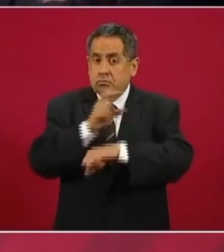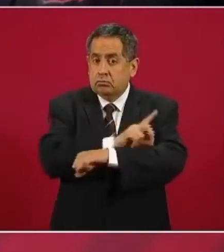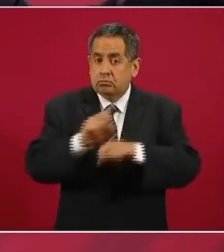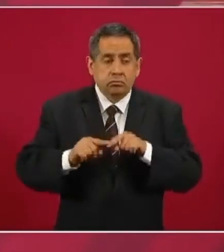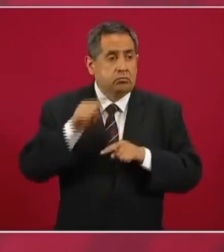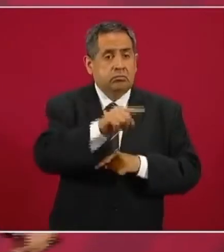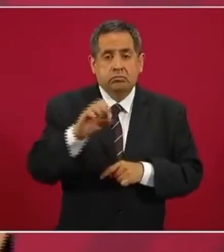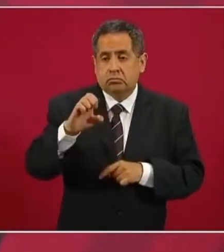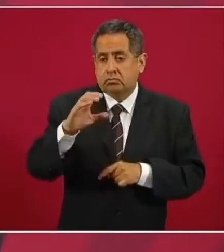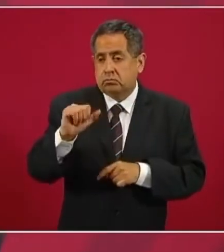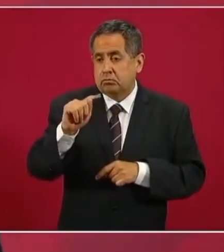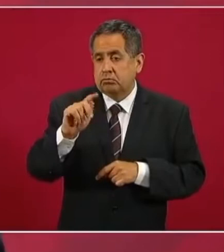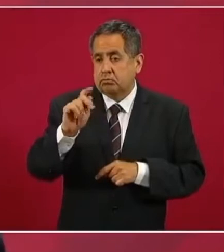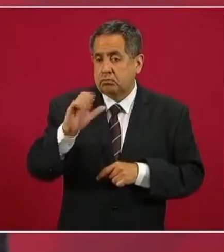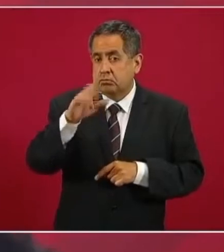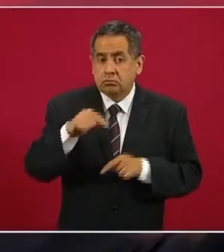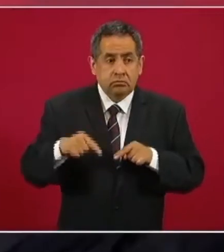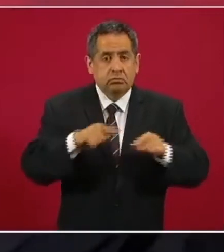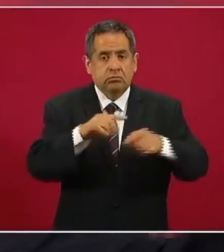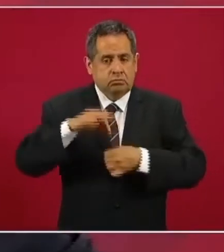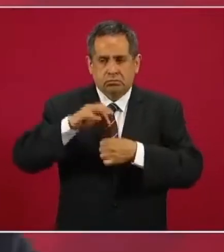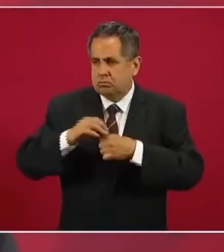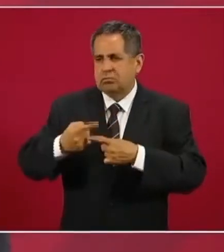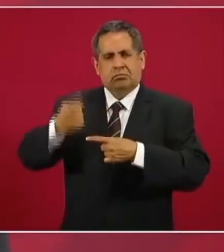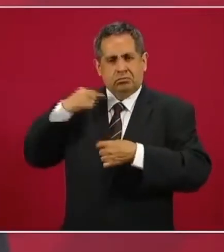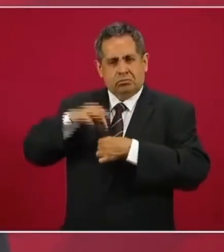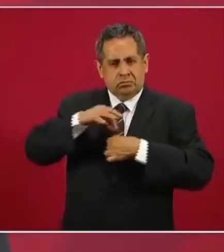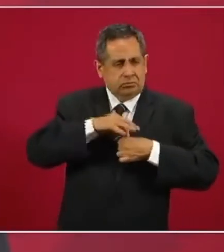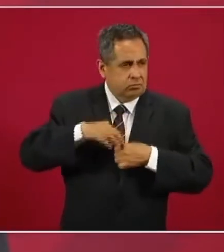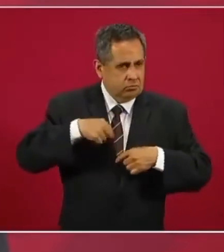a Ecatepec en la elección pasada.